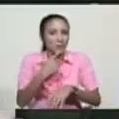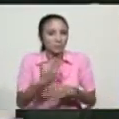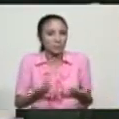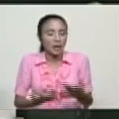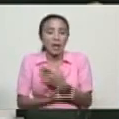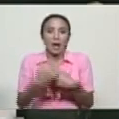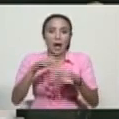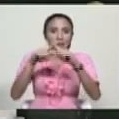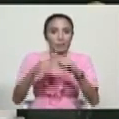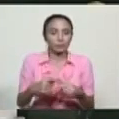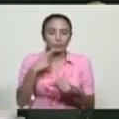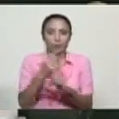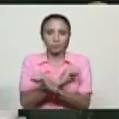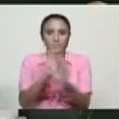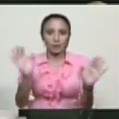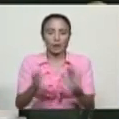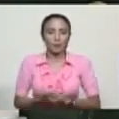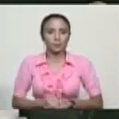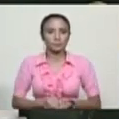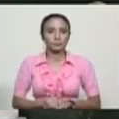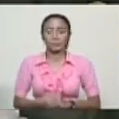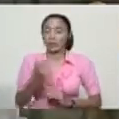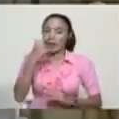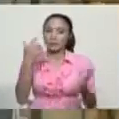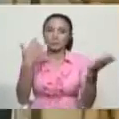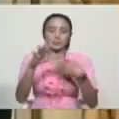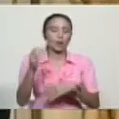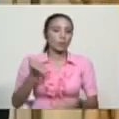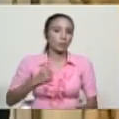resultado. Que pase lo que sea.